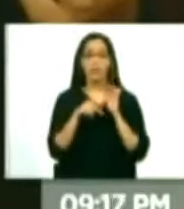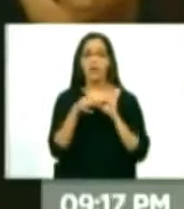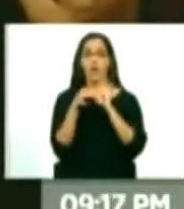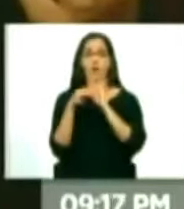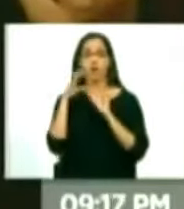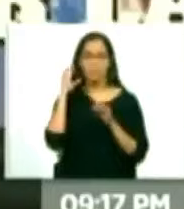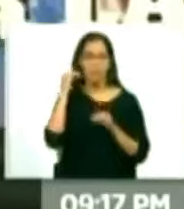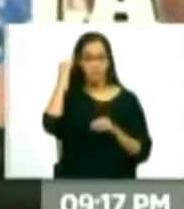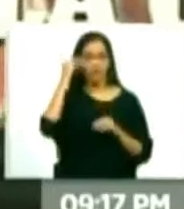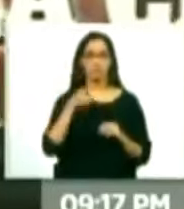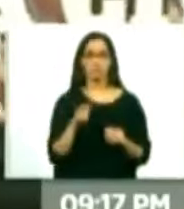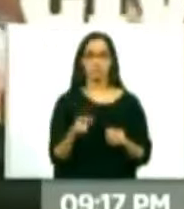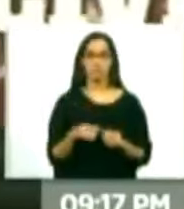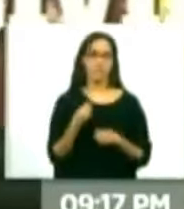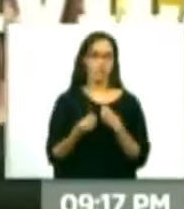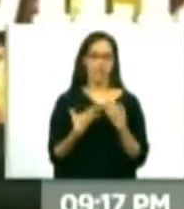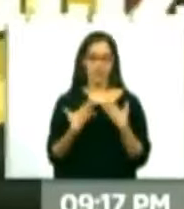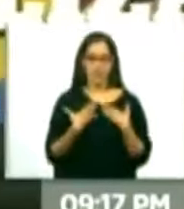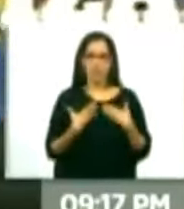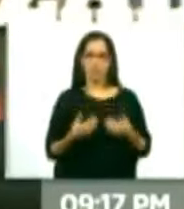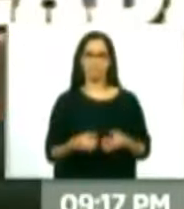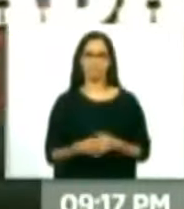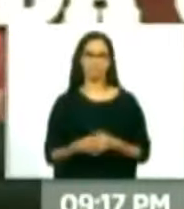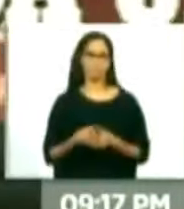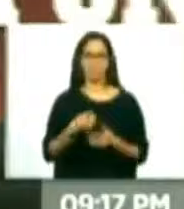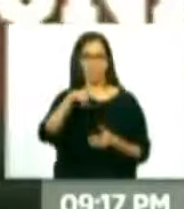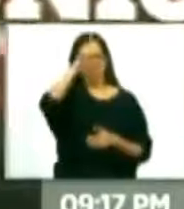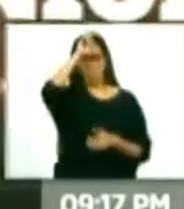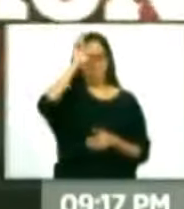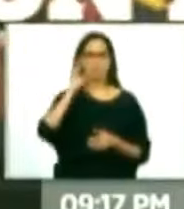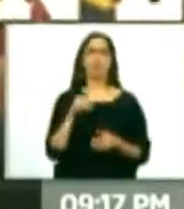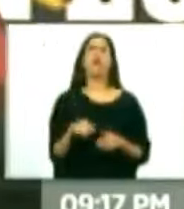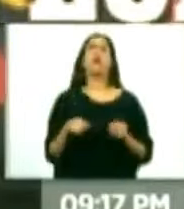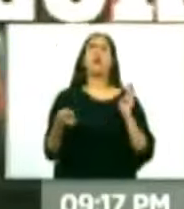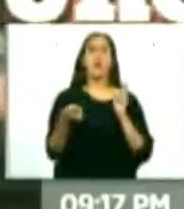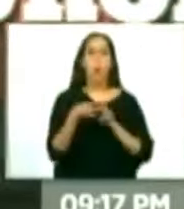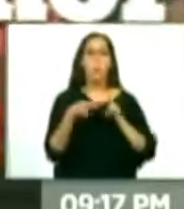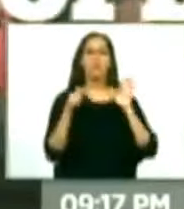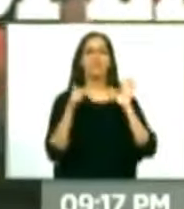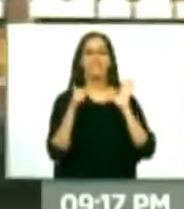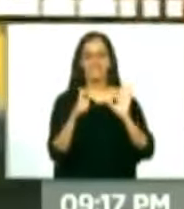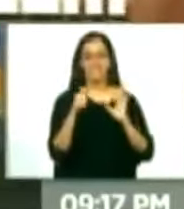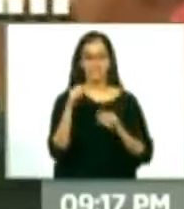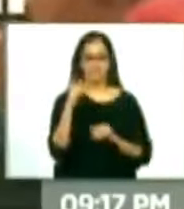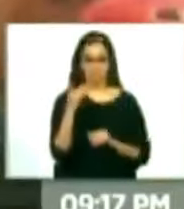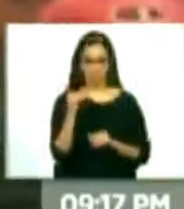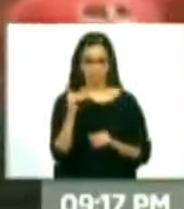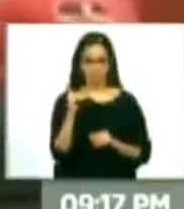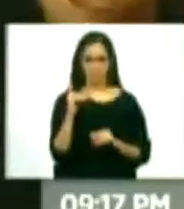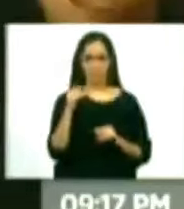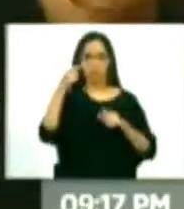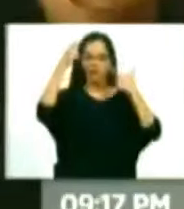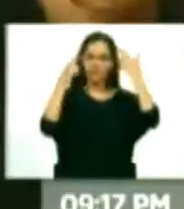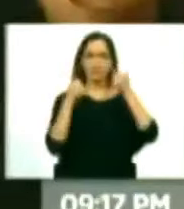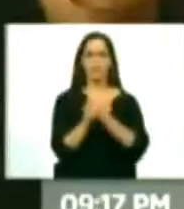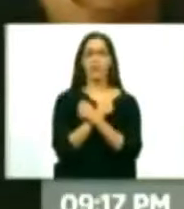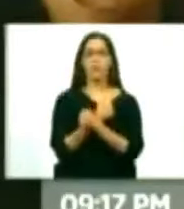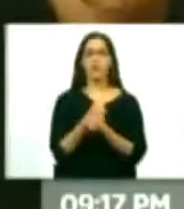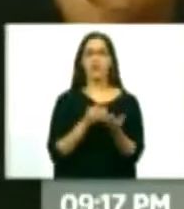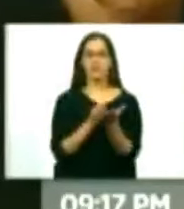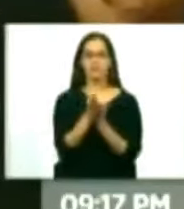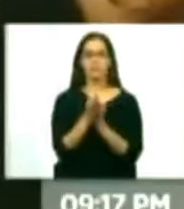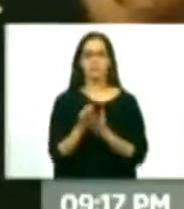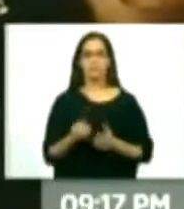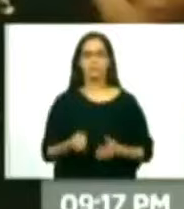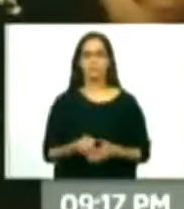ustedes que no me harán a mí. Bien ridículo que son. Numeral 6D, con Chávez, por amor y